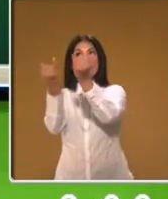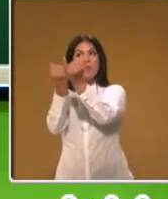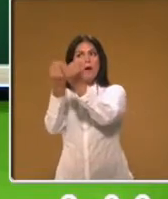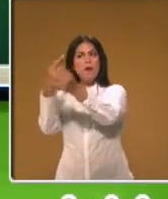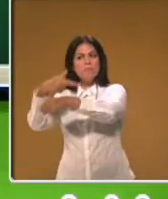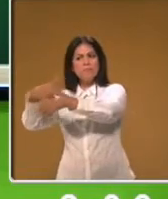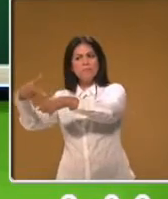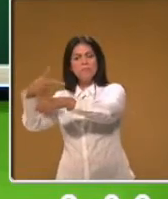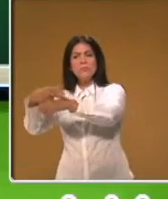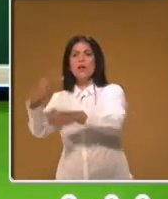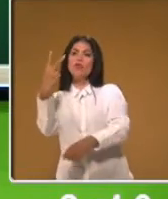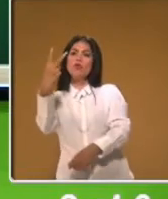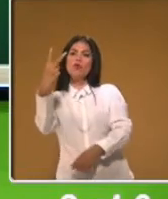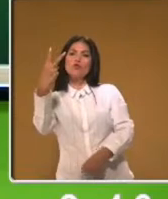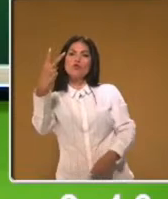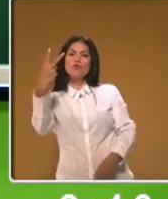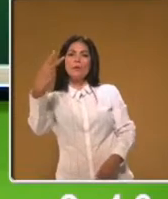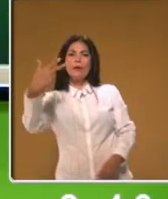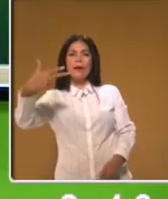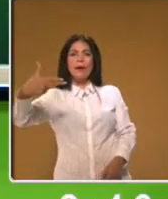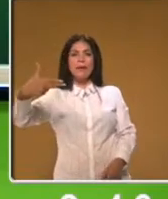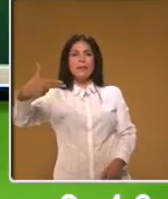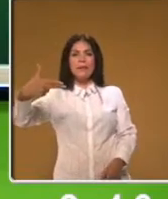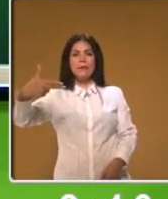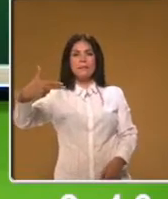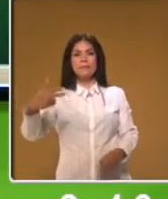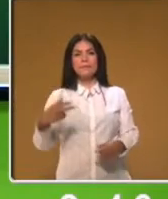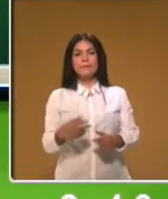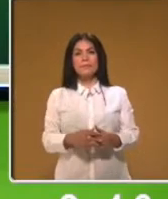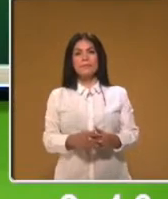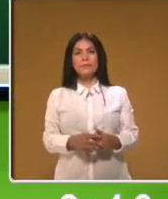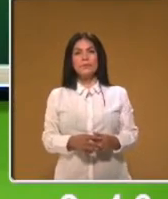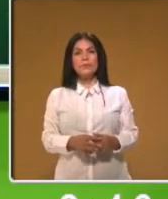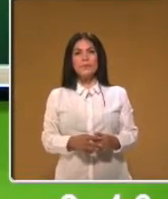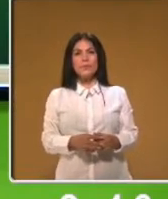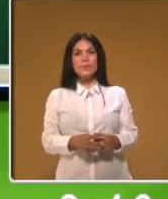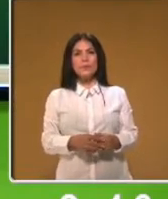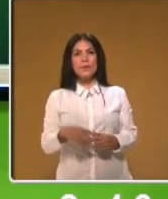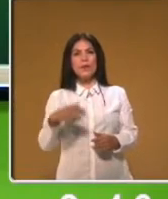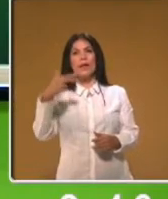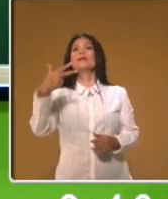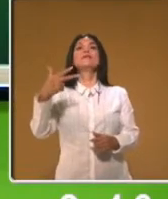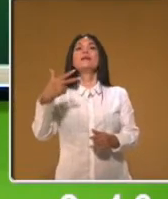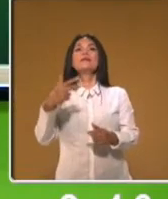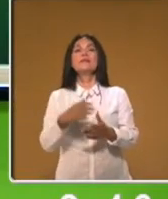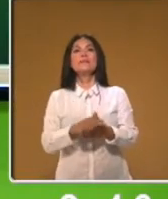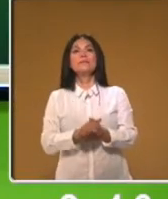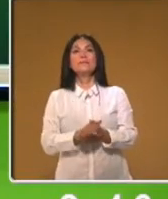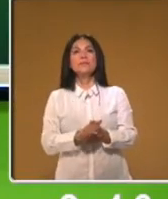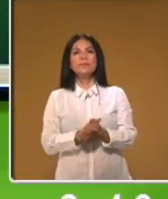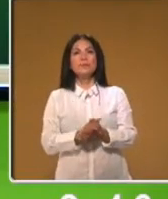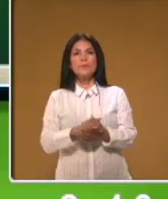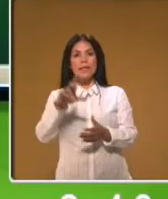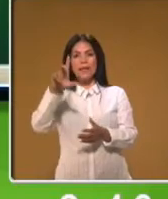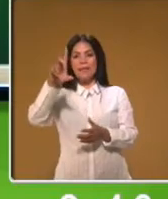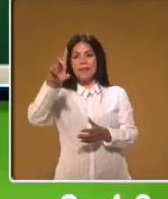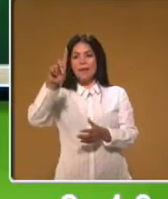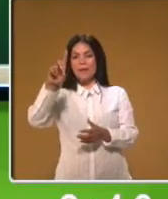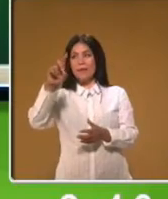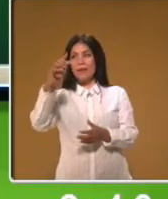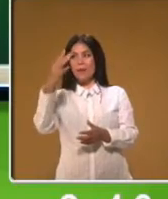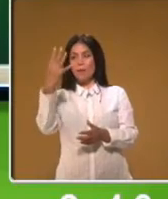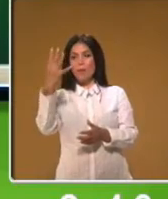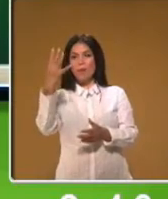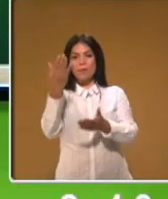fíjate qué le pasó al 34, porque en el mismo proceso hice dos cosas. Sumé las H's y este 34 positivo ahora